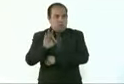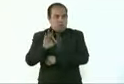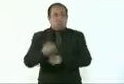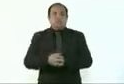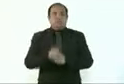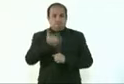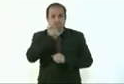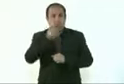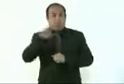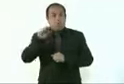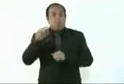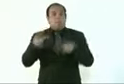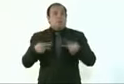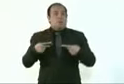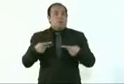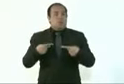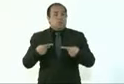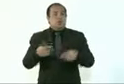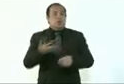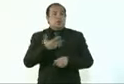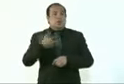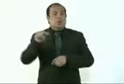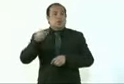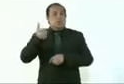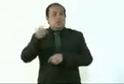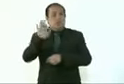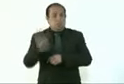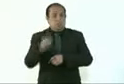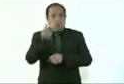99 de ellos, 76%. Con una dosis de la